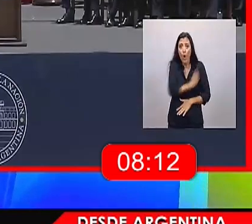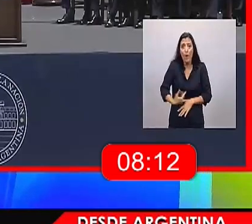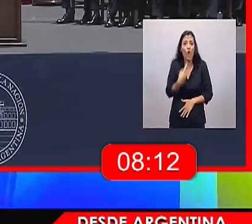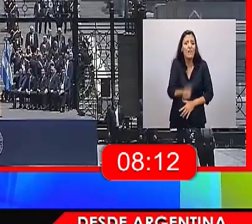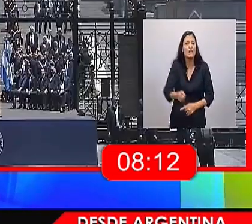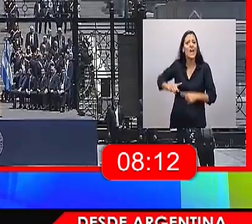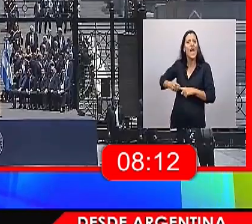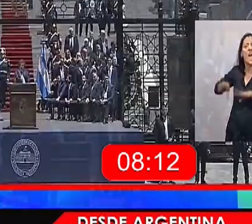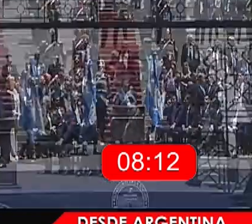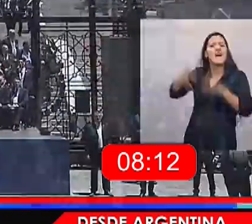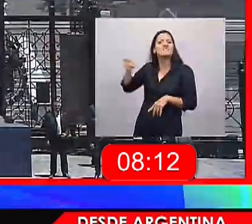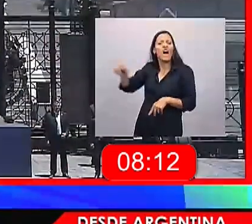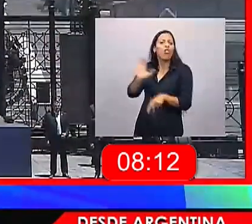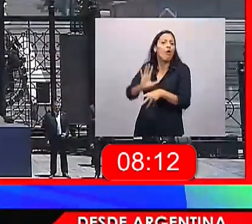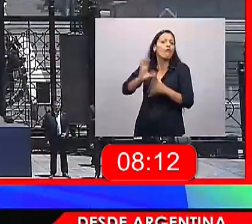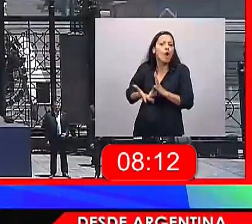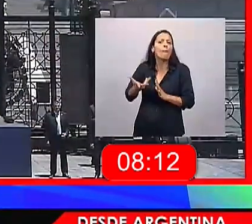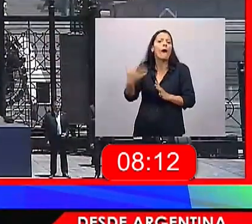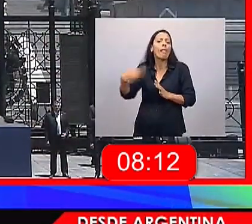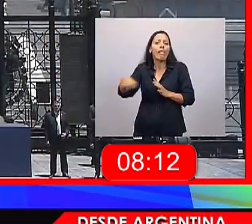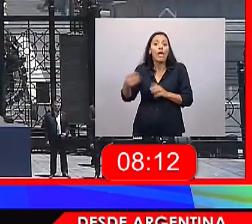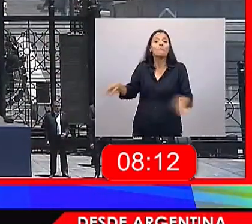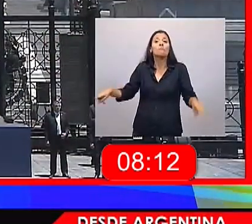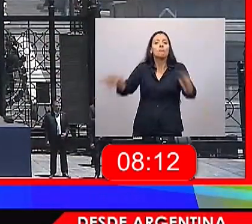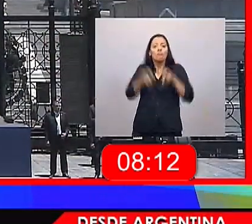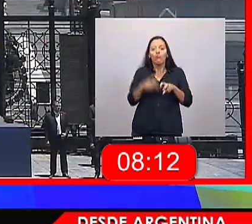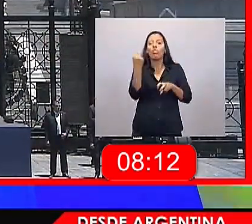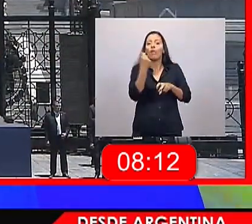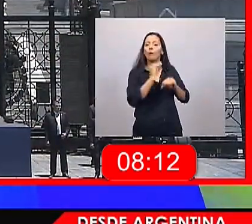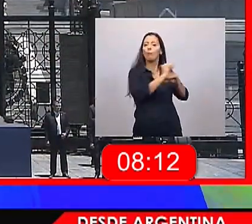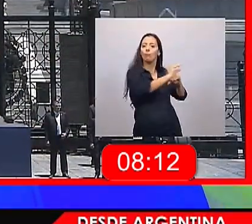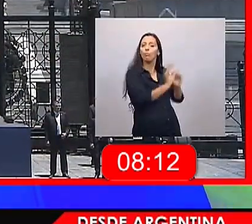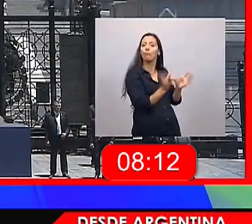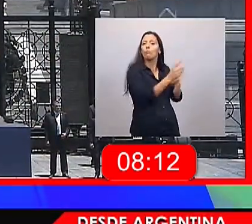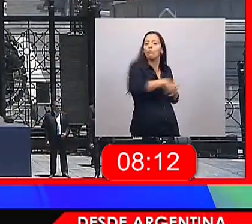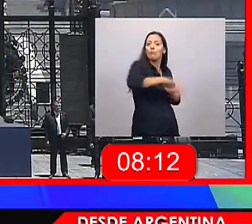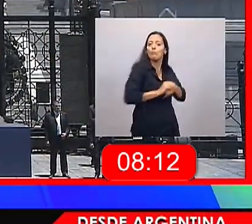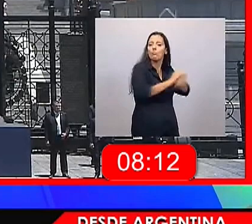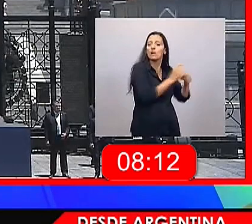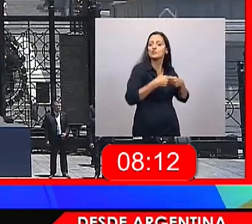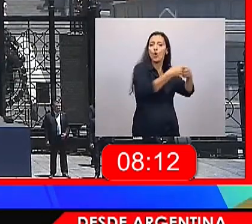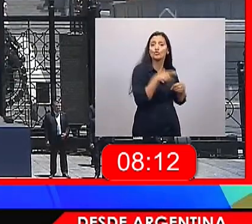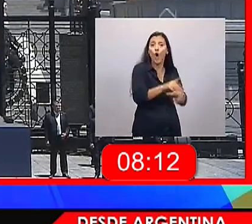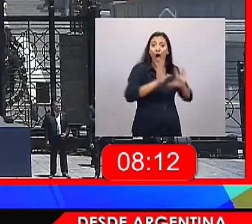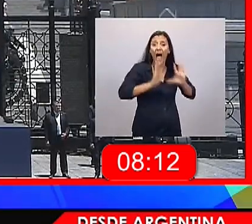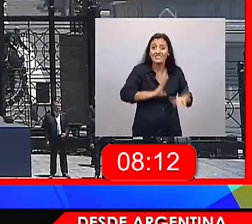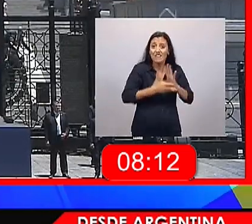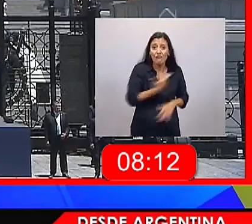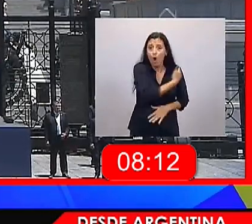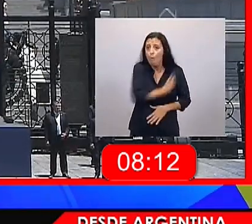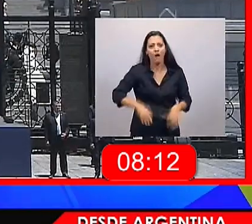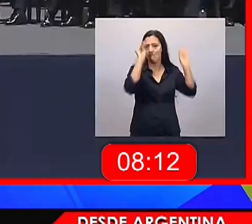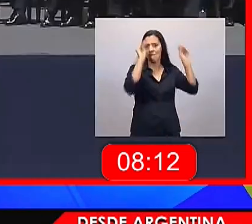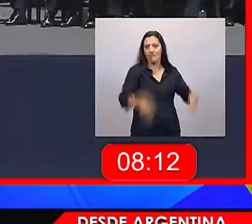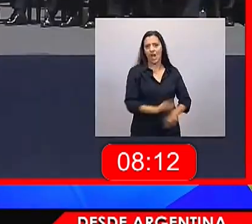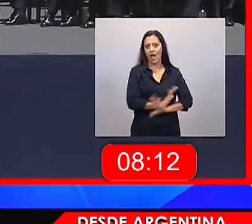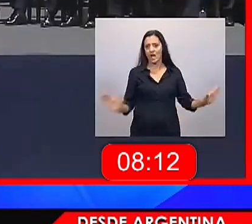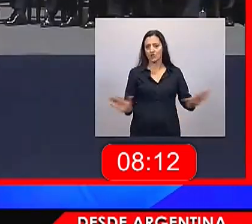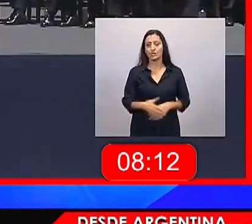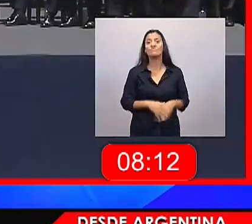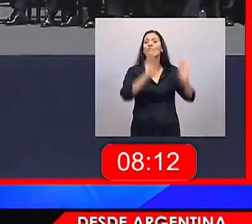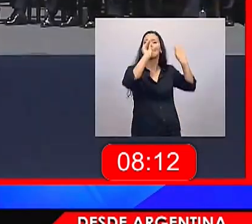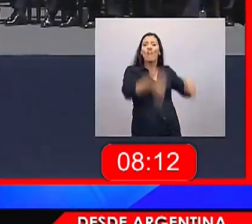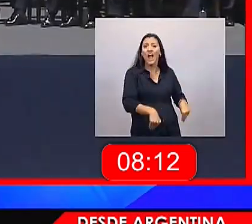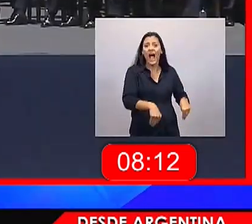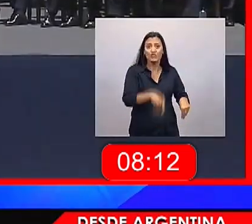Bueno, acá hay dos cuestiones en el relato del presidente. Por un lado, una frase que se ha vuelto